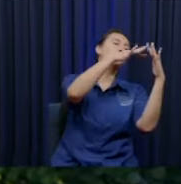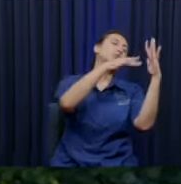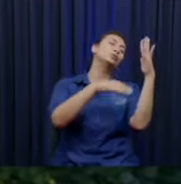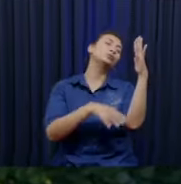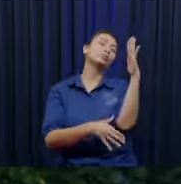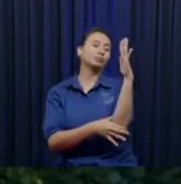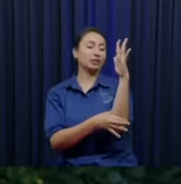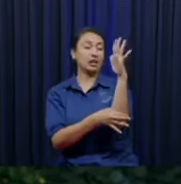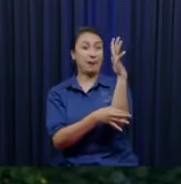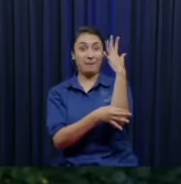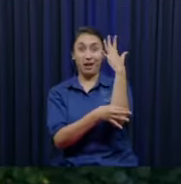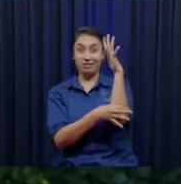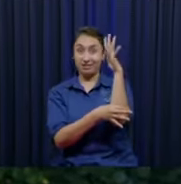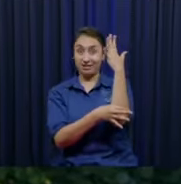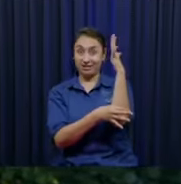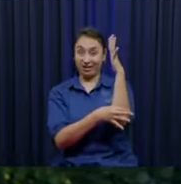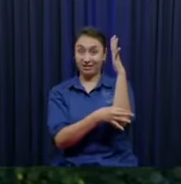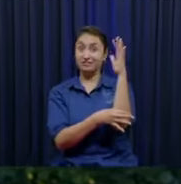ay.